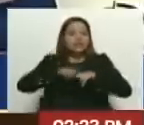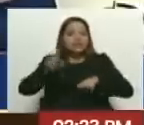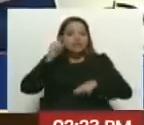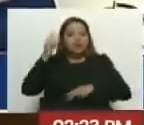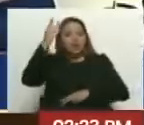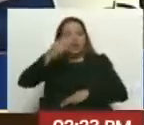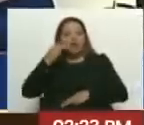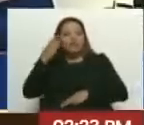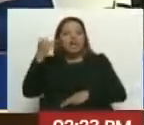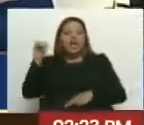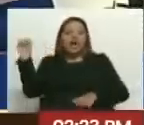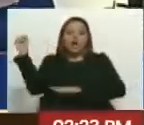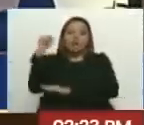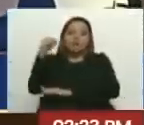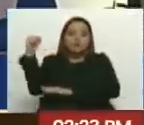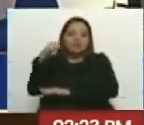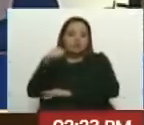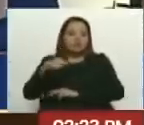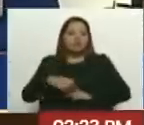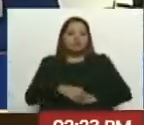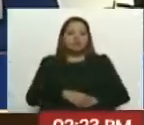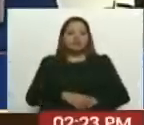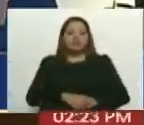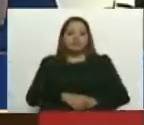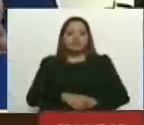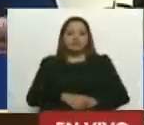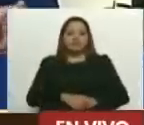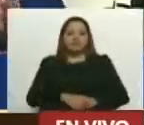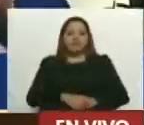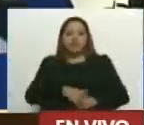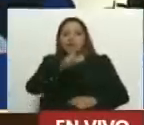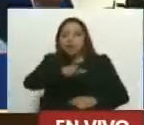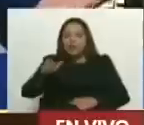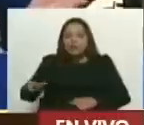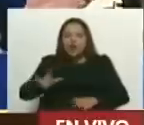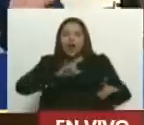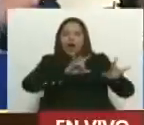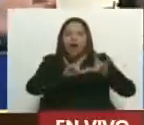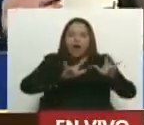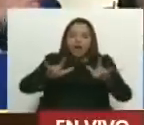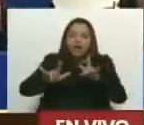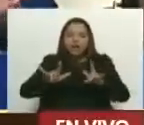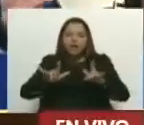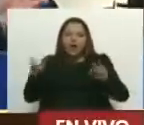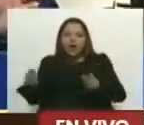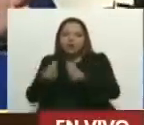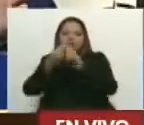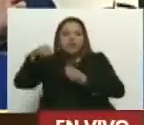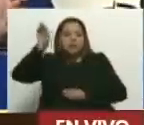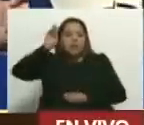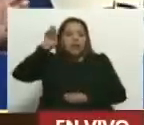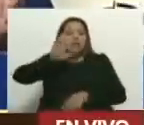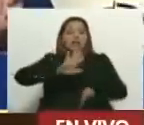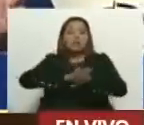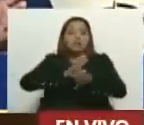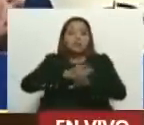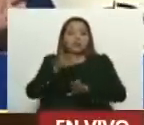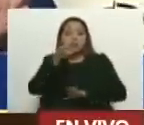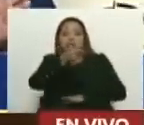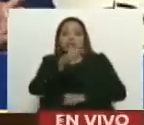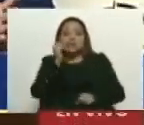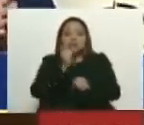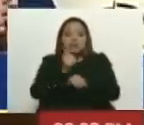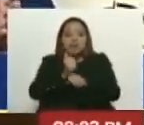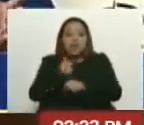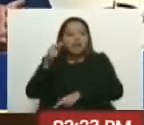con trastornos del espectro autista, quienes con cariño y devoción junto a sus maestras, porque obviamente son